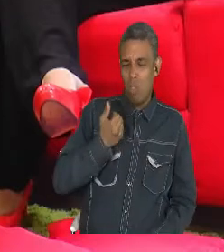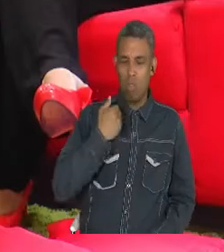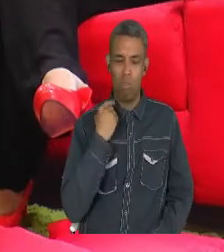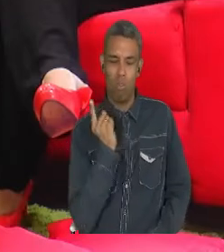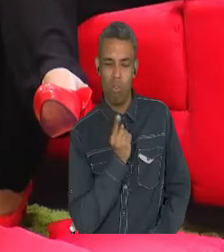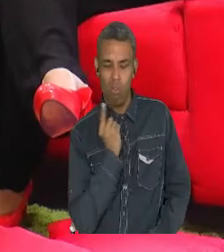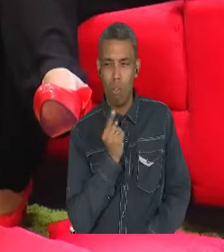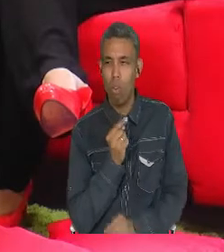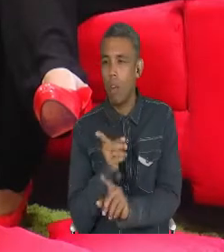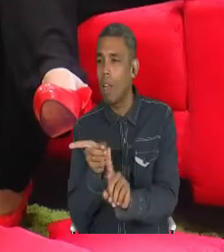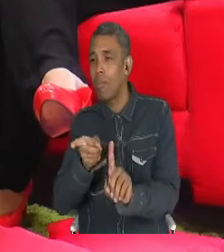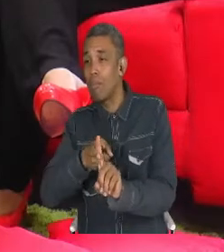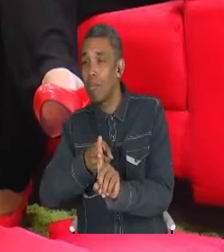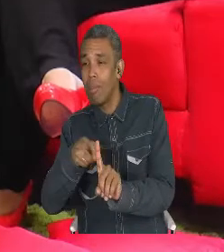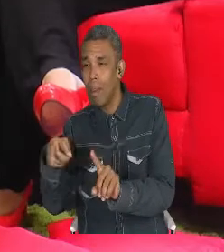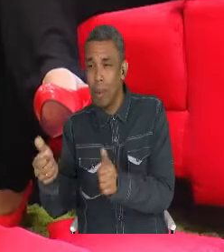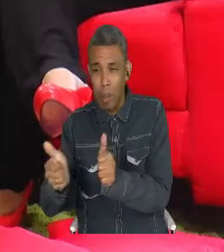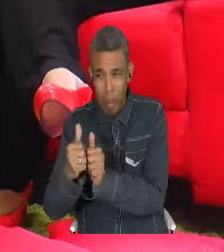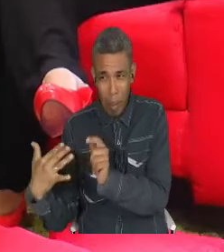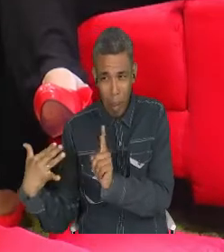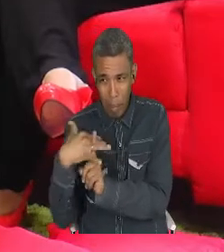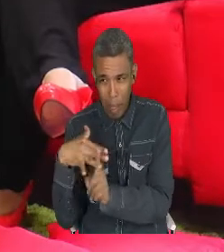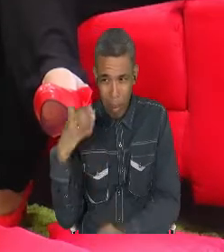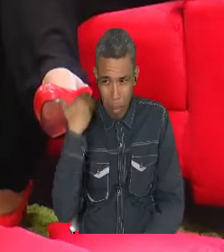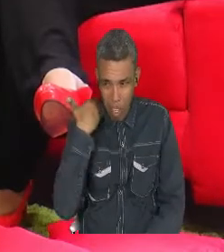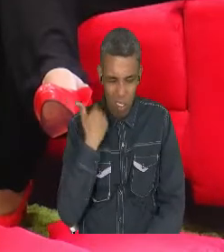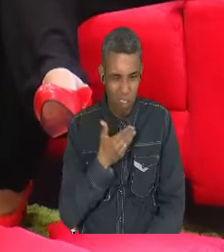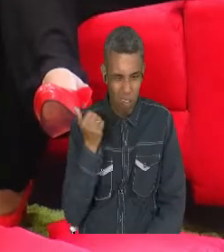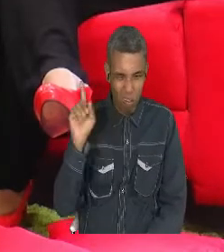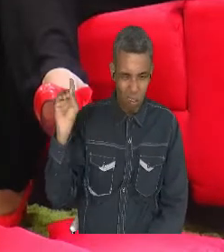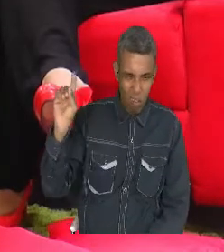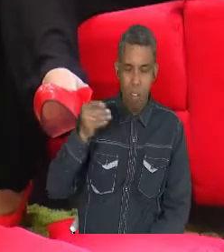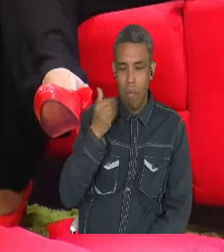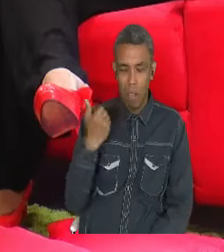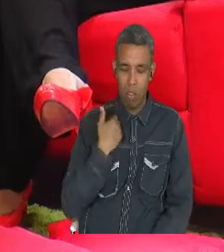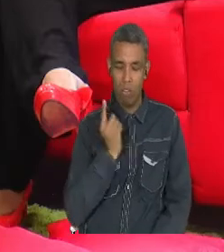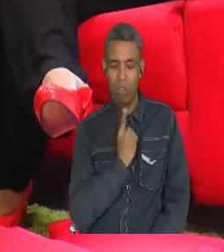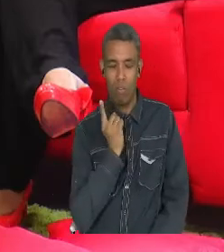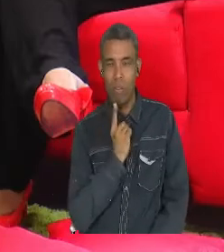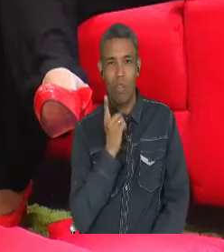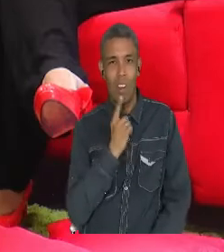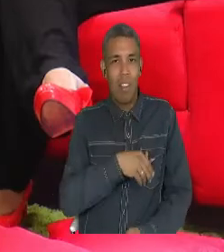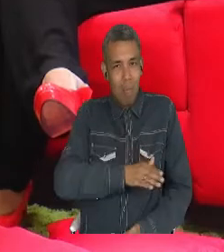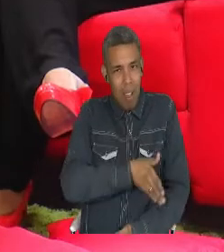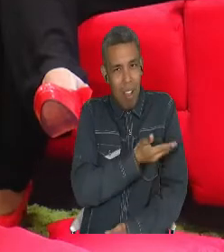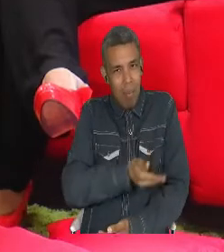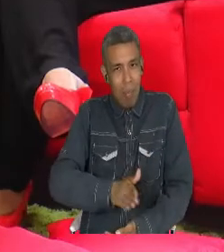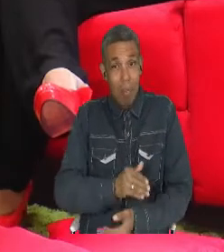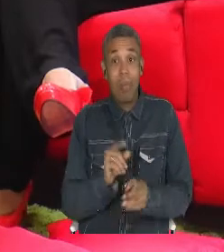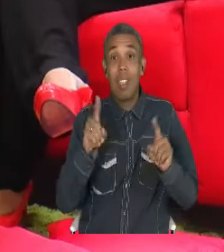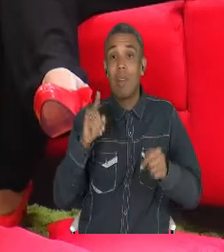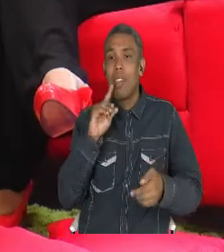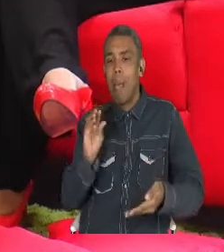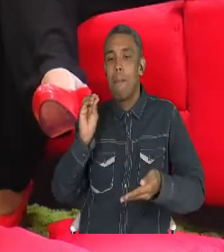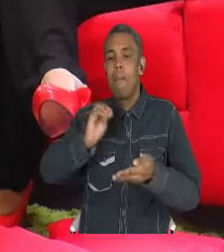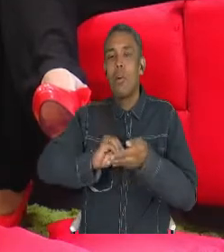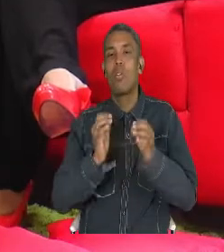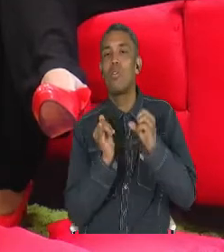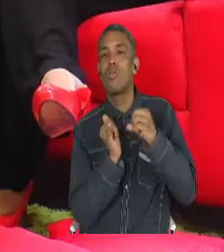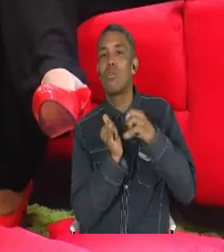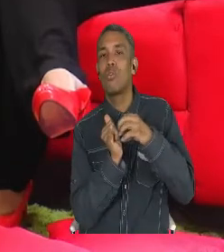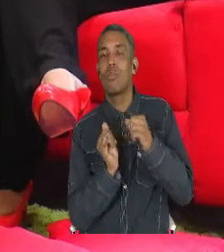solita que mal acompañadas por ahí. Entonces de esto trata este tema y ya lo tenemos también en YouTube. ¿Cómo inicia toda